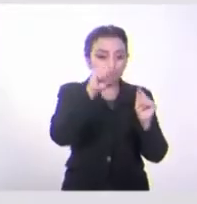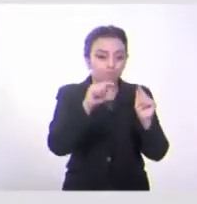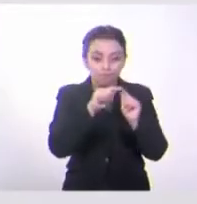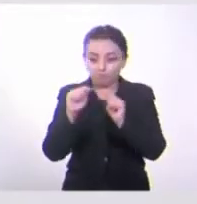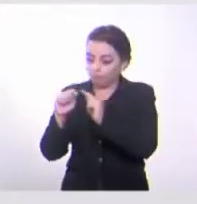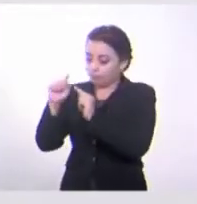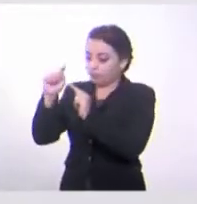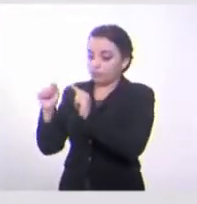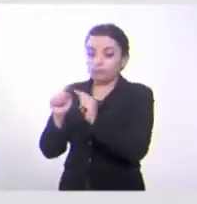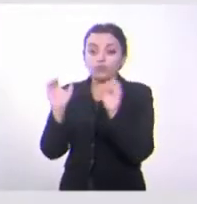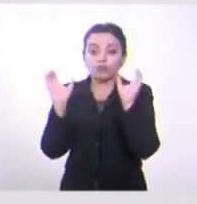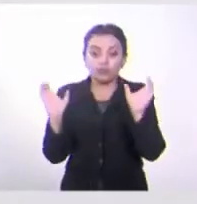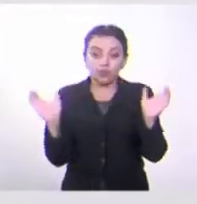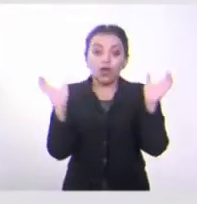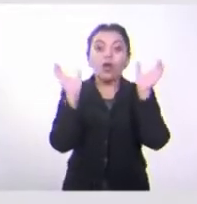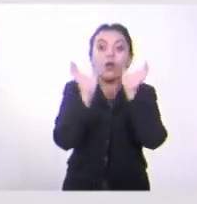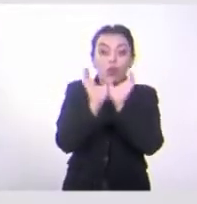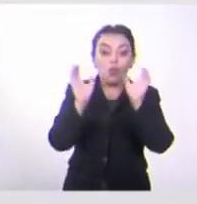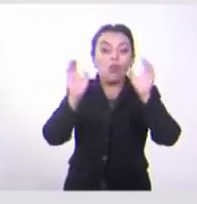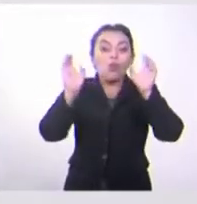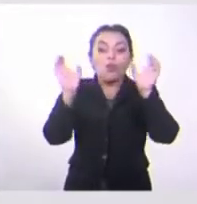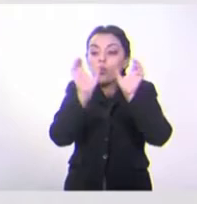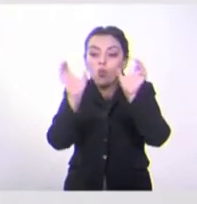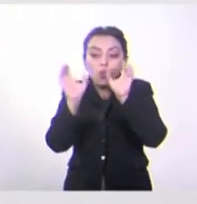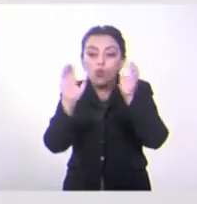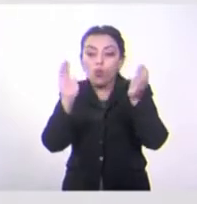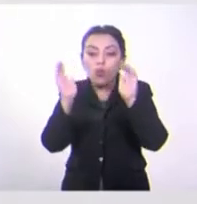Coloco el centro del transportador en el vértice A.